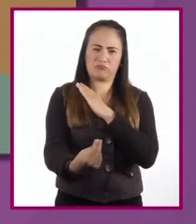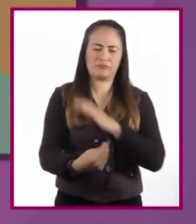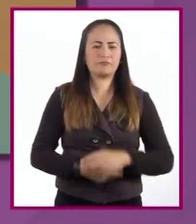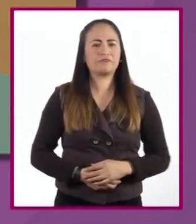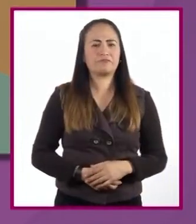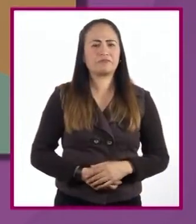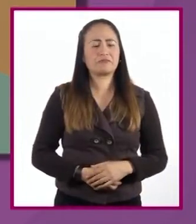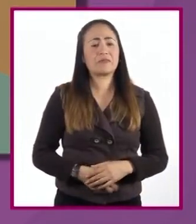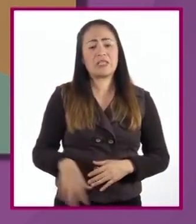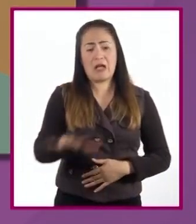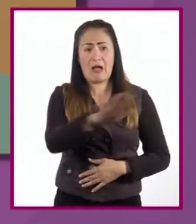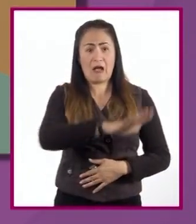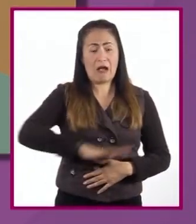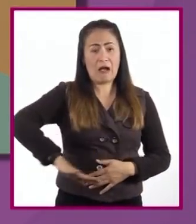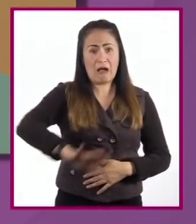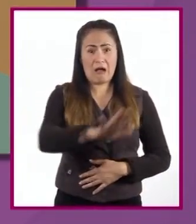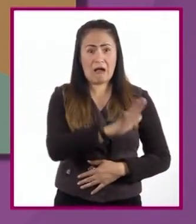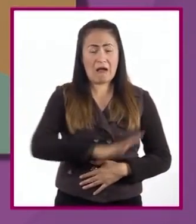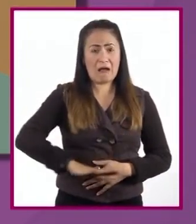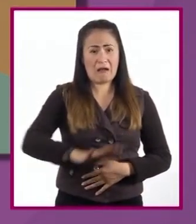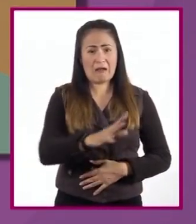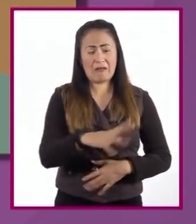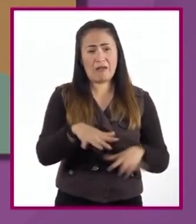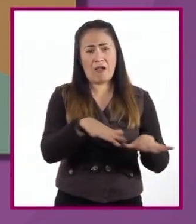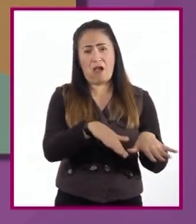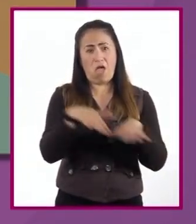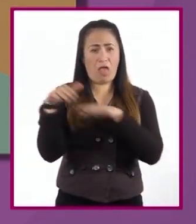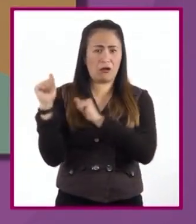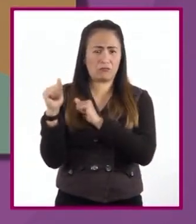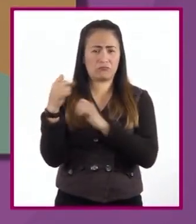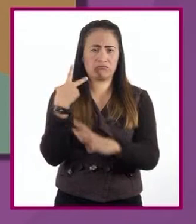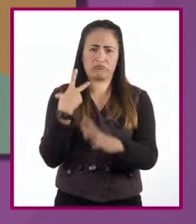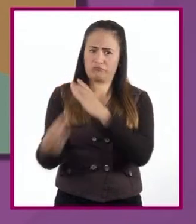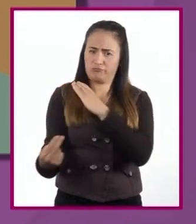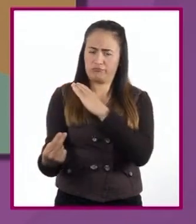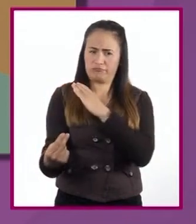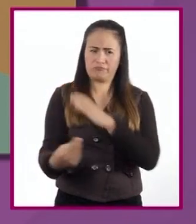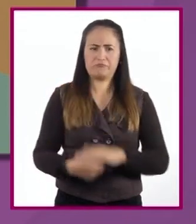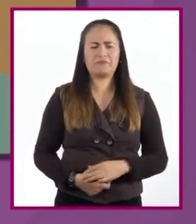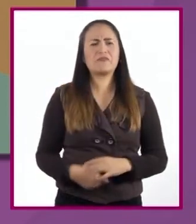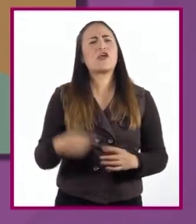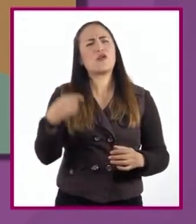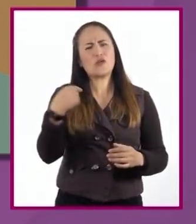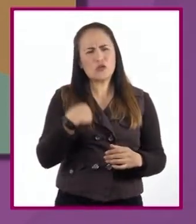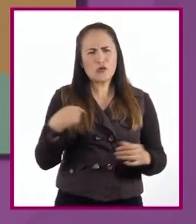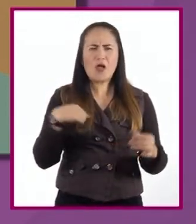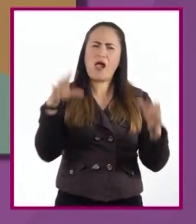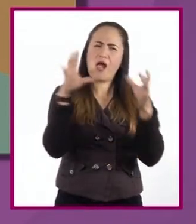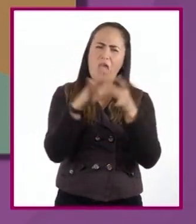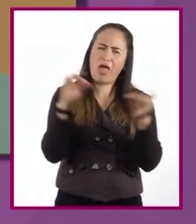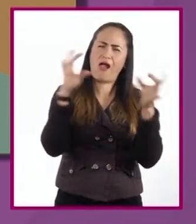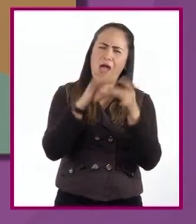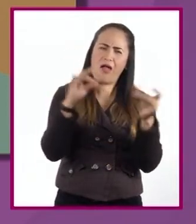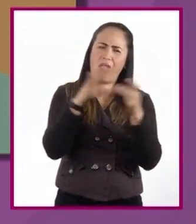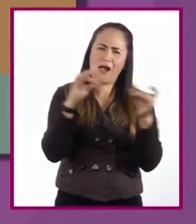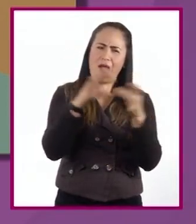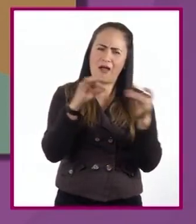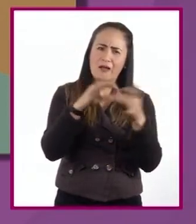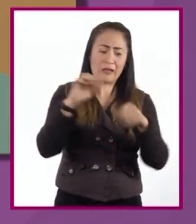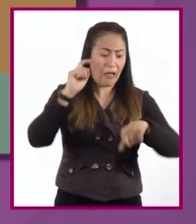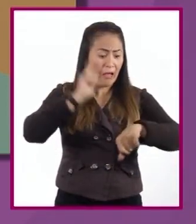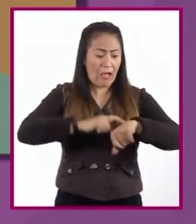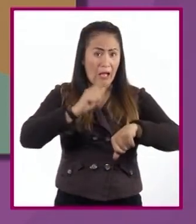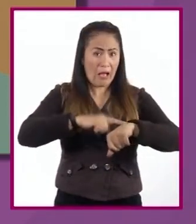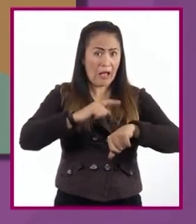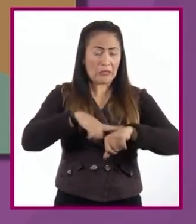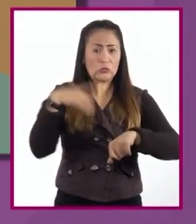me abandonaron la antigua ciudad de Cuicuilco, ¿no? Y bueno, ahí estaba yo metidazo en la explicación cuando veo la hora.